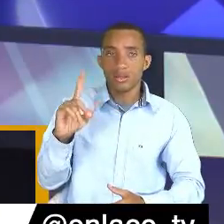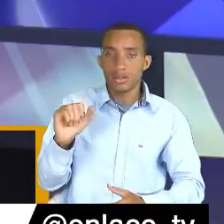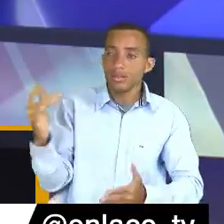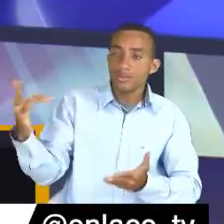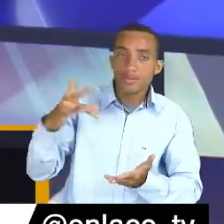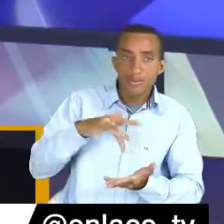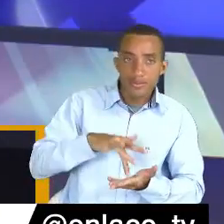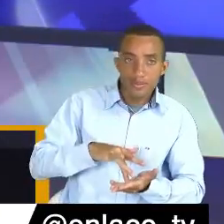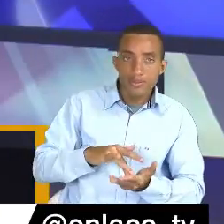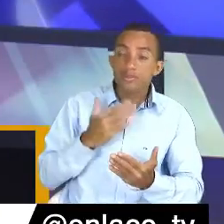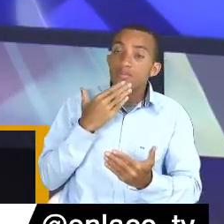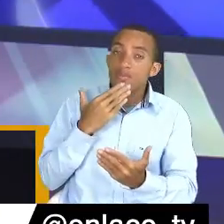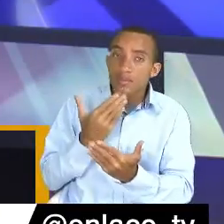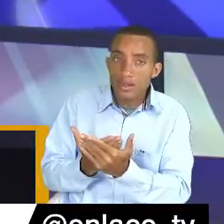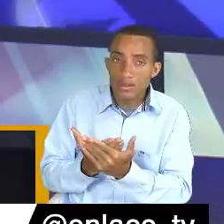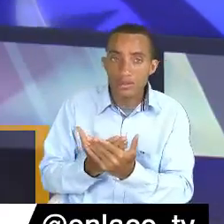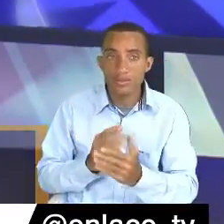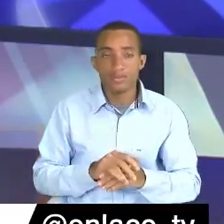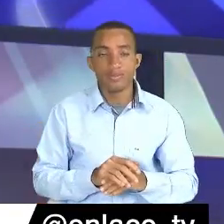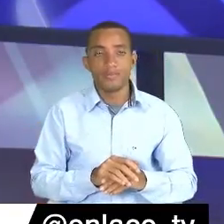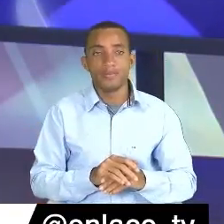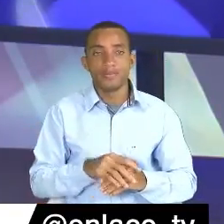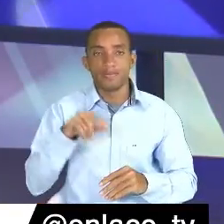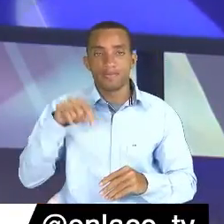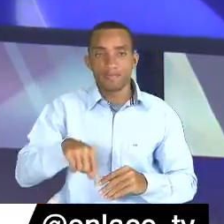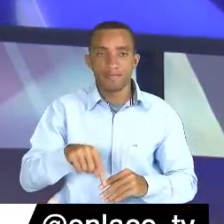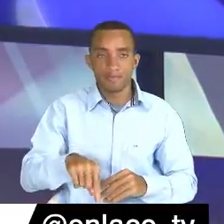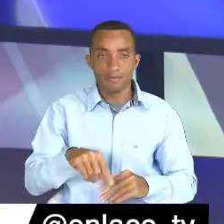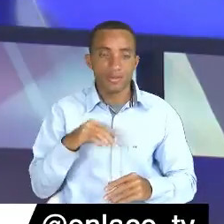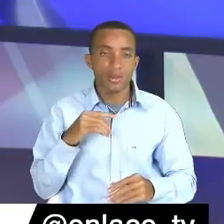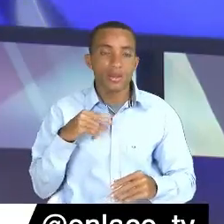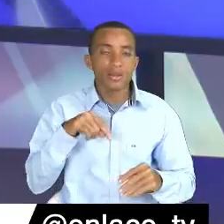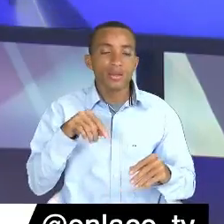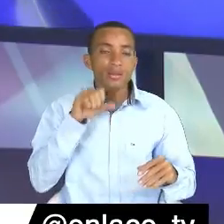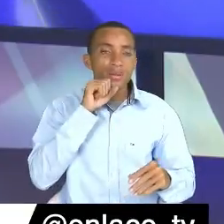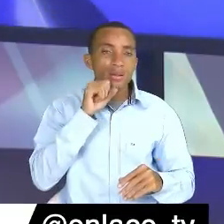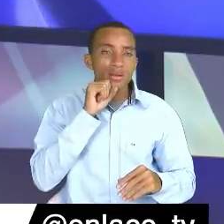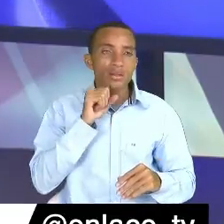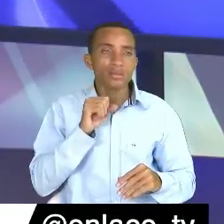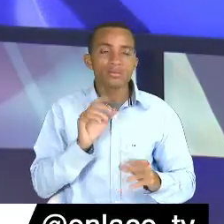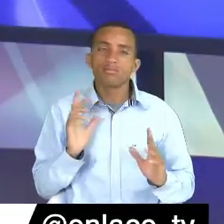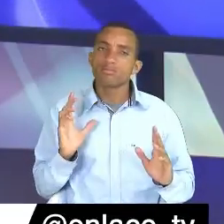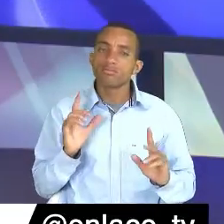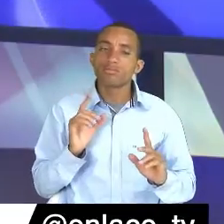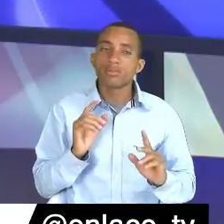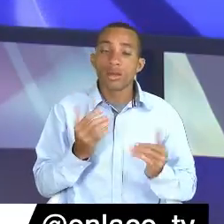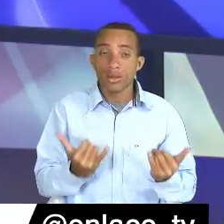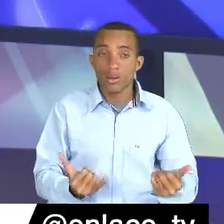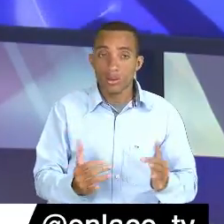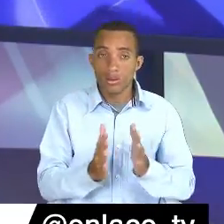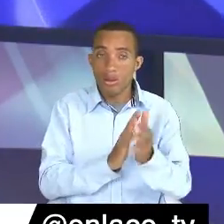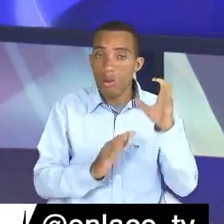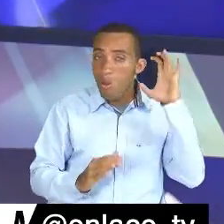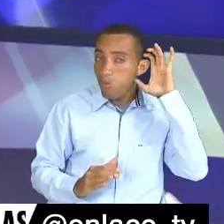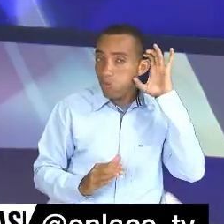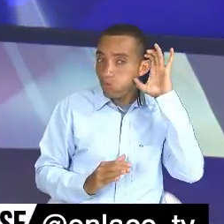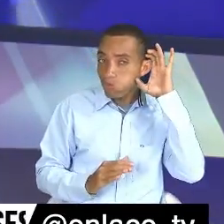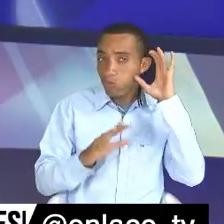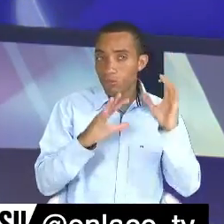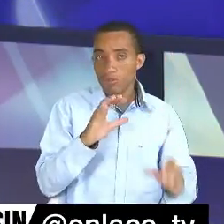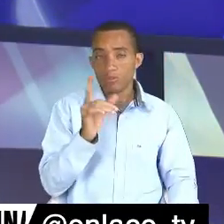presentarnos un balance de ese evento cumplido hoy aquí en Barranca Bermeja. Y a propósito de este hecho, se conforma a esta hora en Expoeventos el